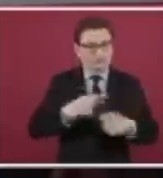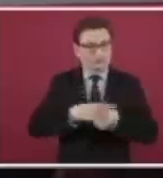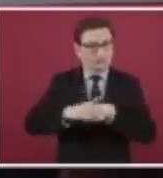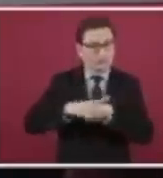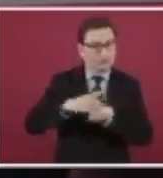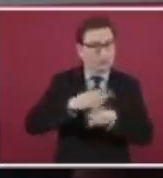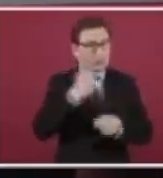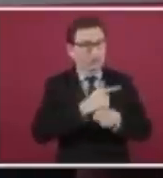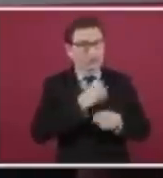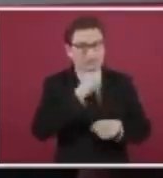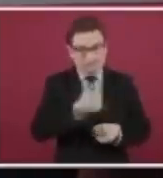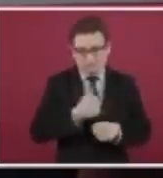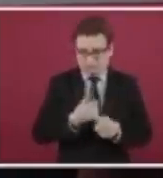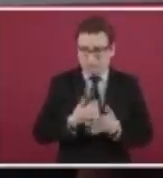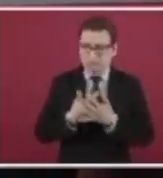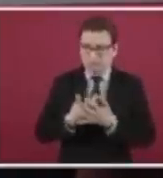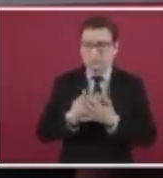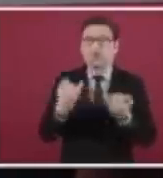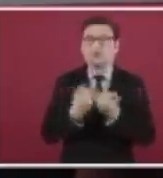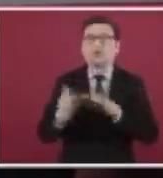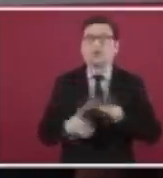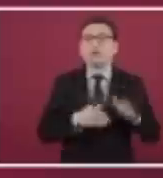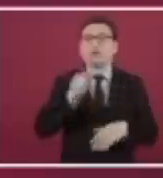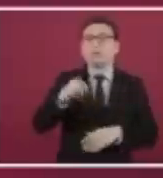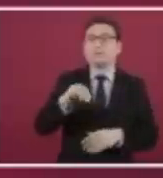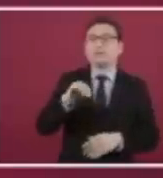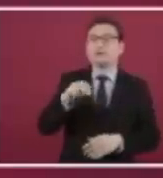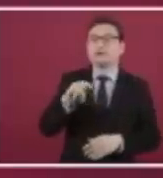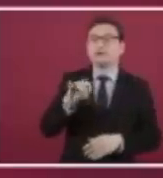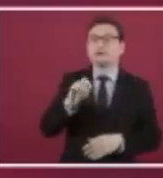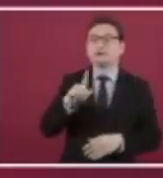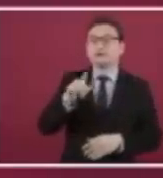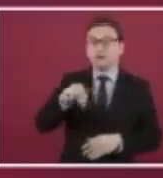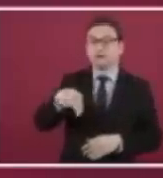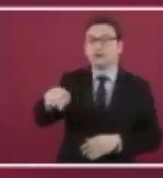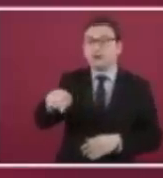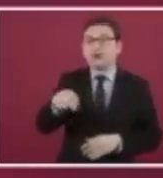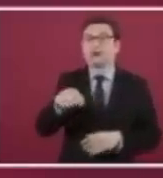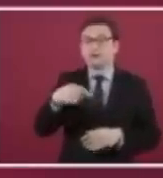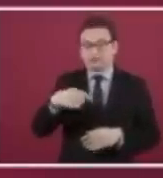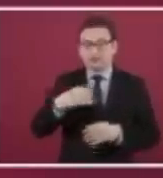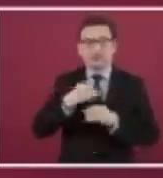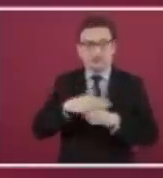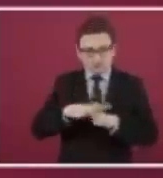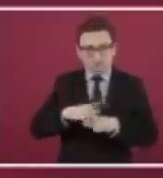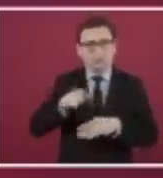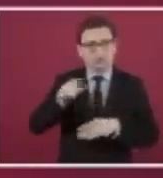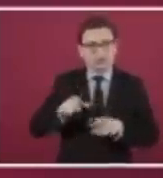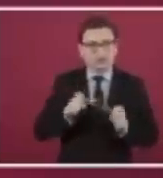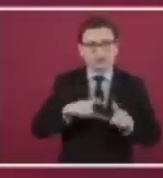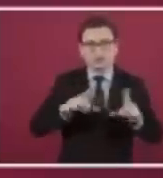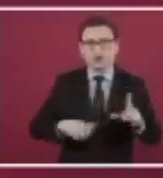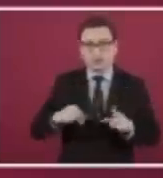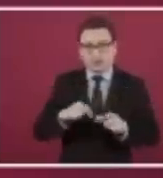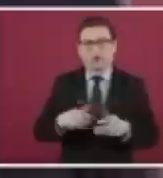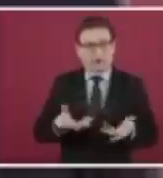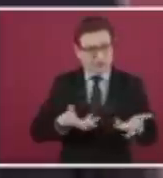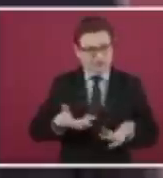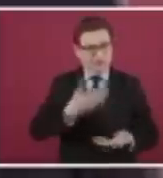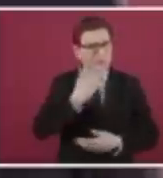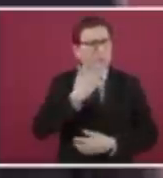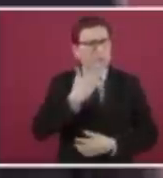información. Y en el caso de Minatitlán, tenemos informe de que está actuando bien la